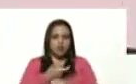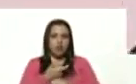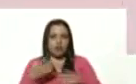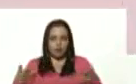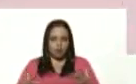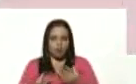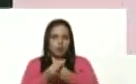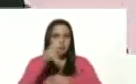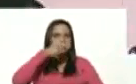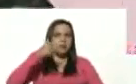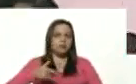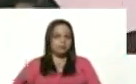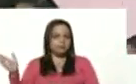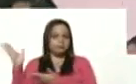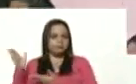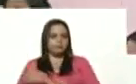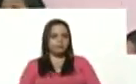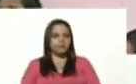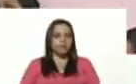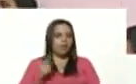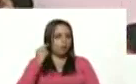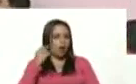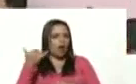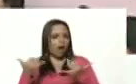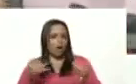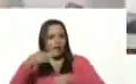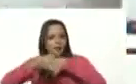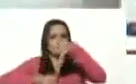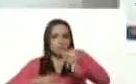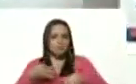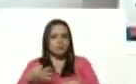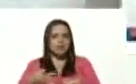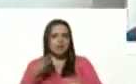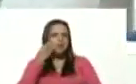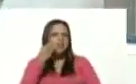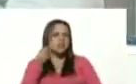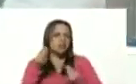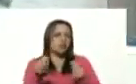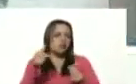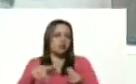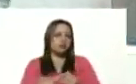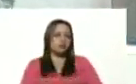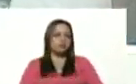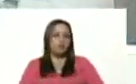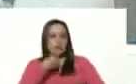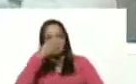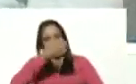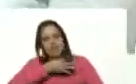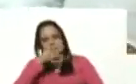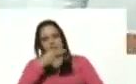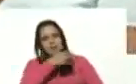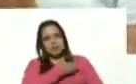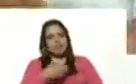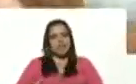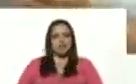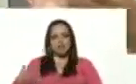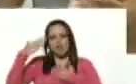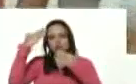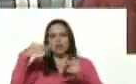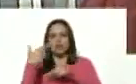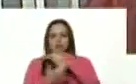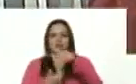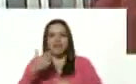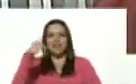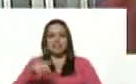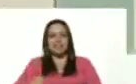pueblo. Bueno, Keila, ¿cuál ha sido la experiencia que ustedes han tenido en este espacio? Buenas tardes, presidente. Un saludo revolucionario desde aquí,